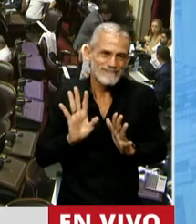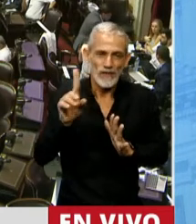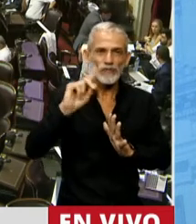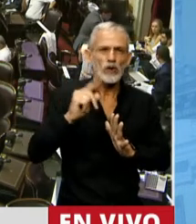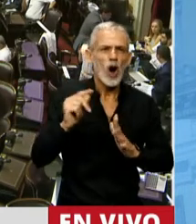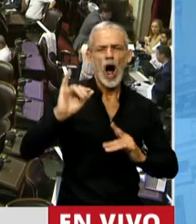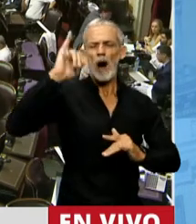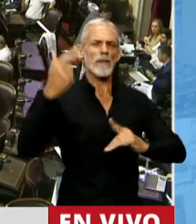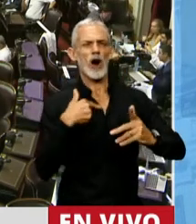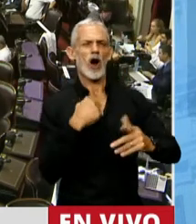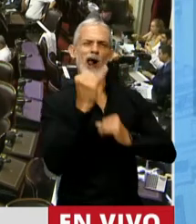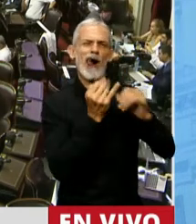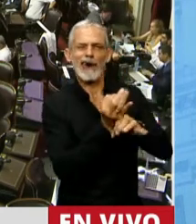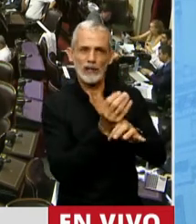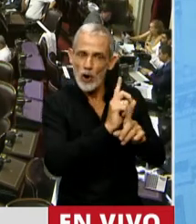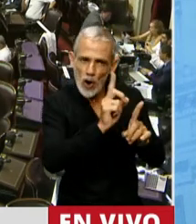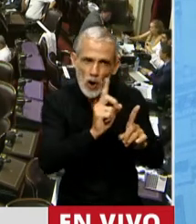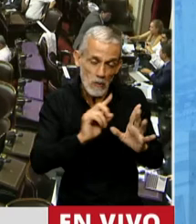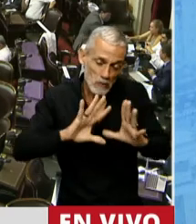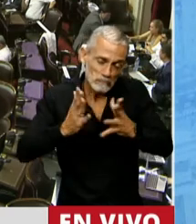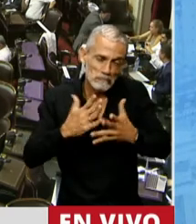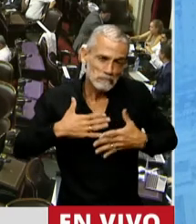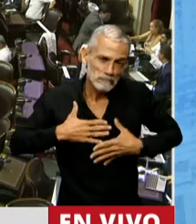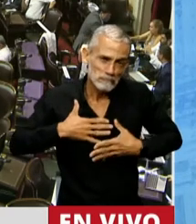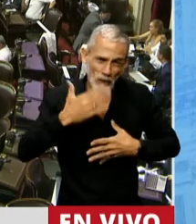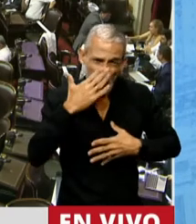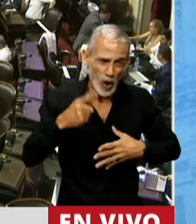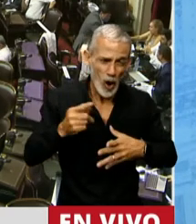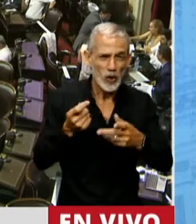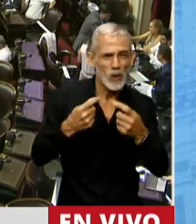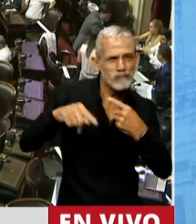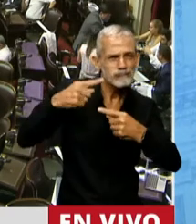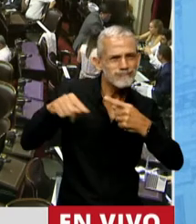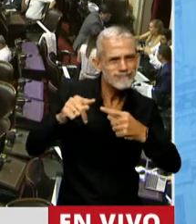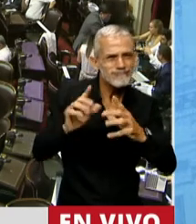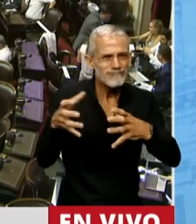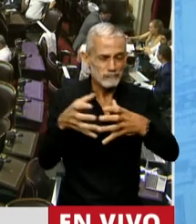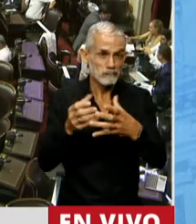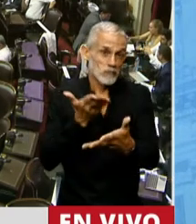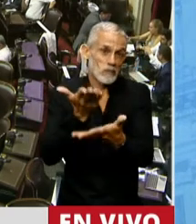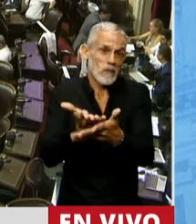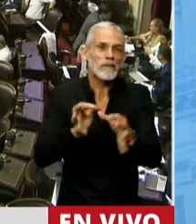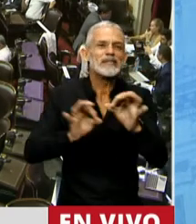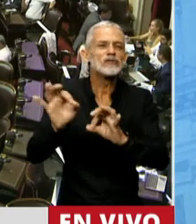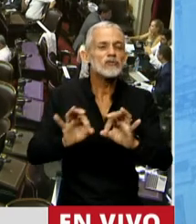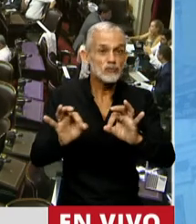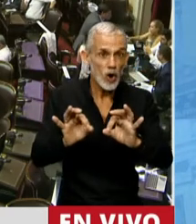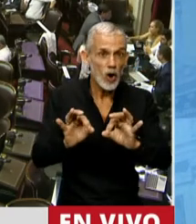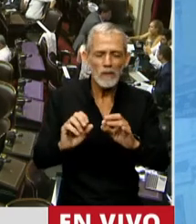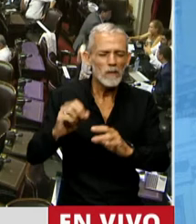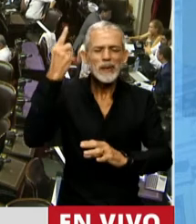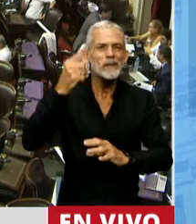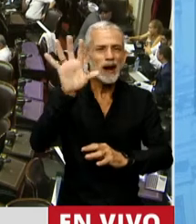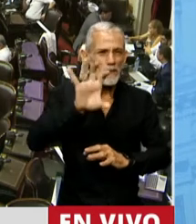maestro Ciruela de nada, pero sí reivindicando su modo de gestión, ha presentado en tiempo y forma como la